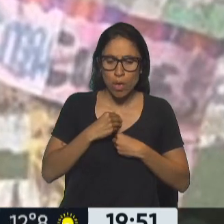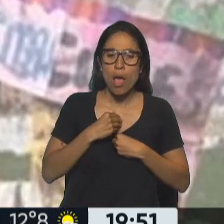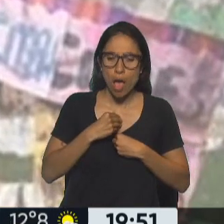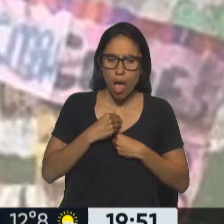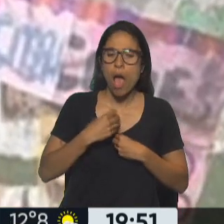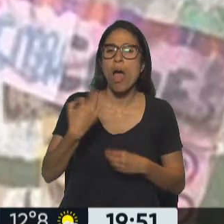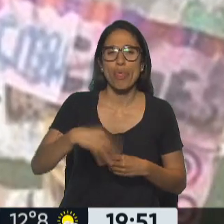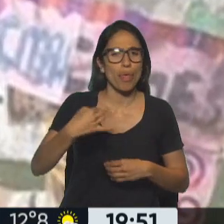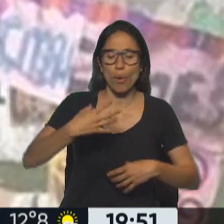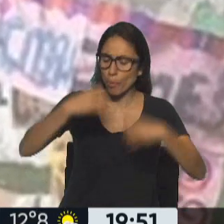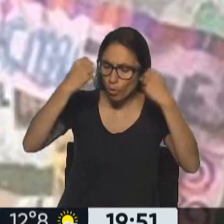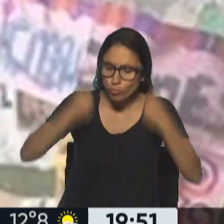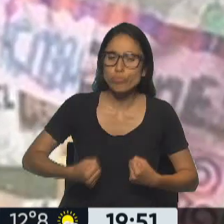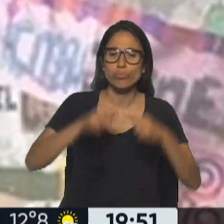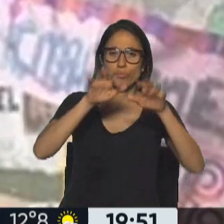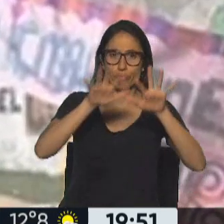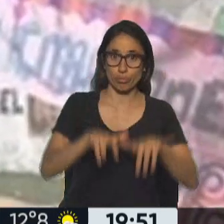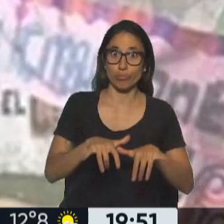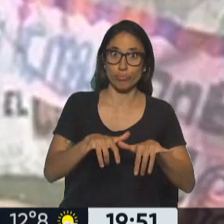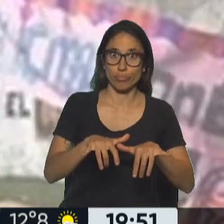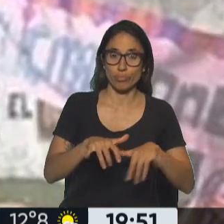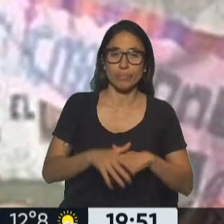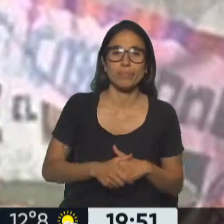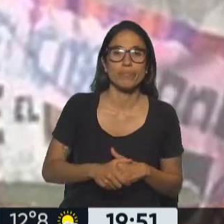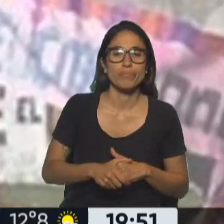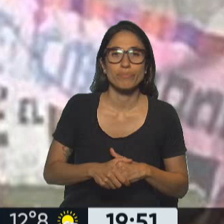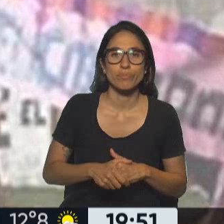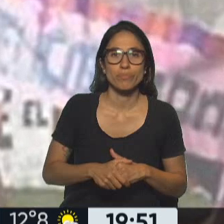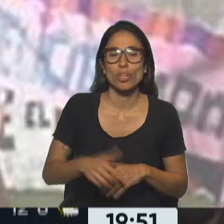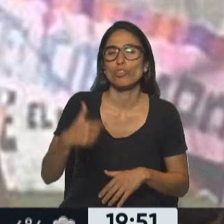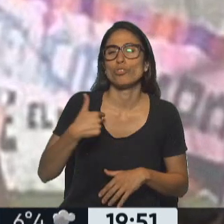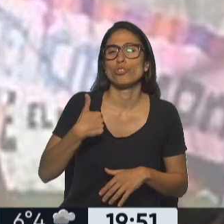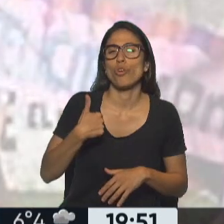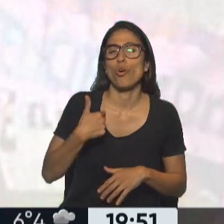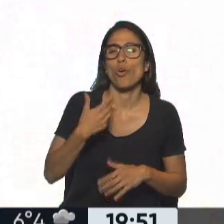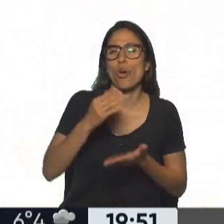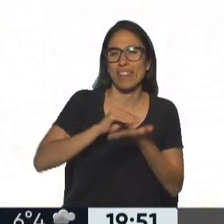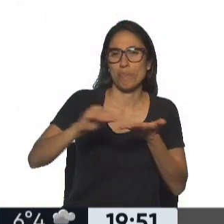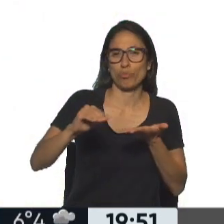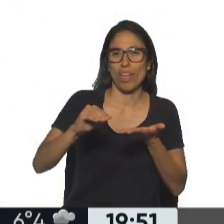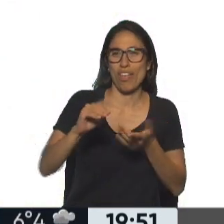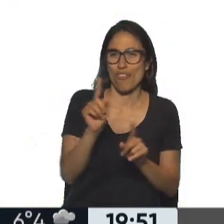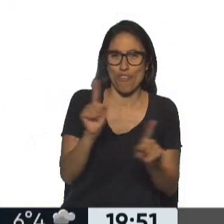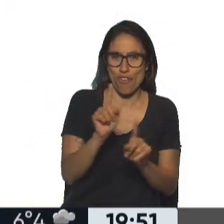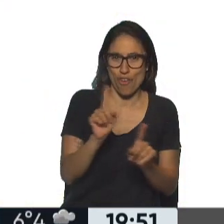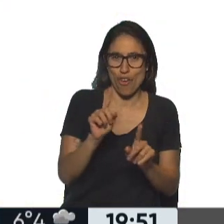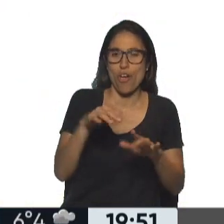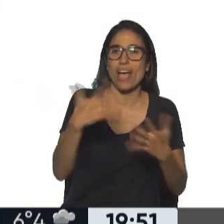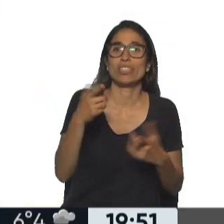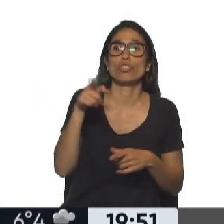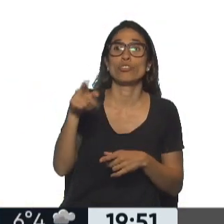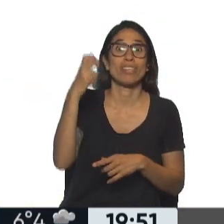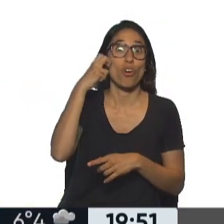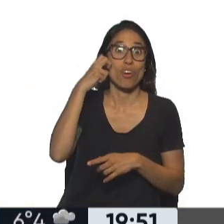yo no tengo la capacidad porque al no ser diputado yo no puedo meter en el congreso de la nación un proyecto Entonces